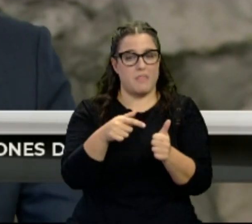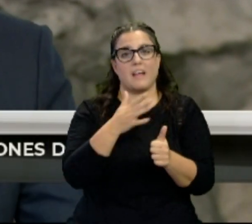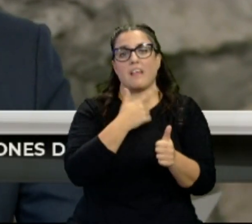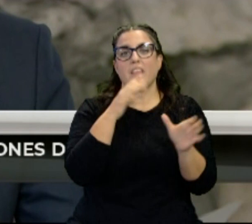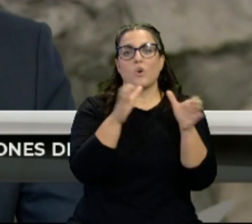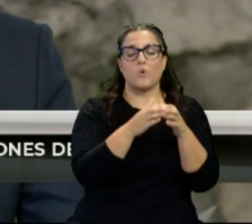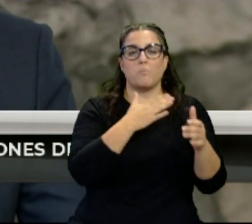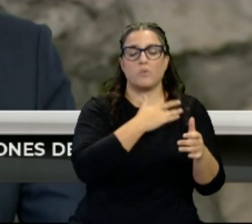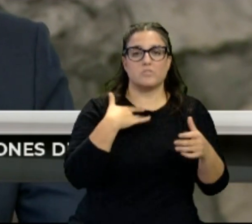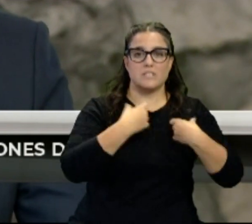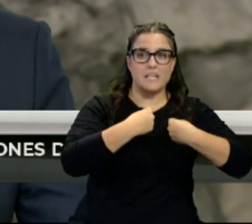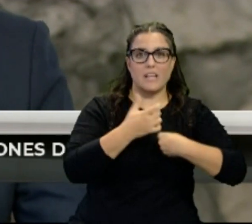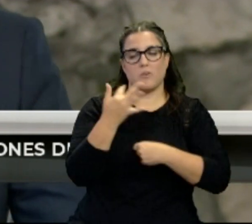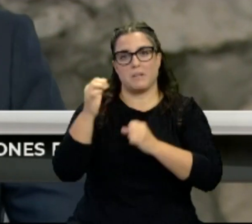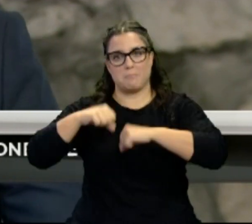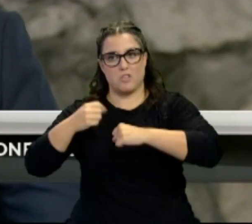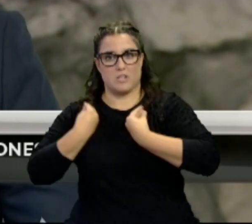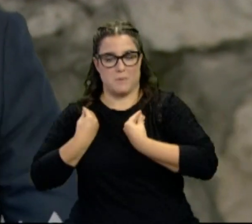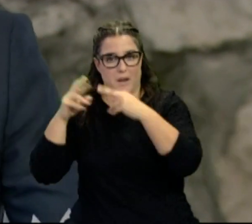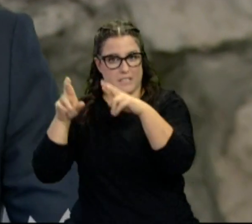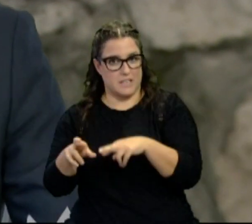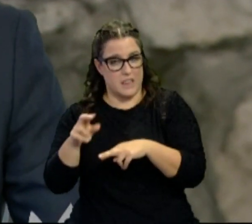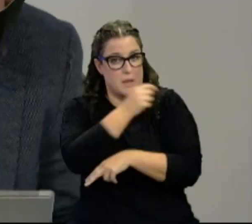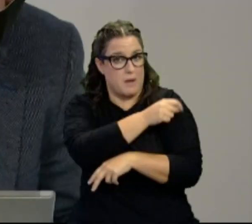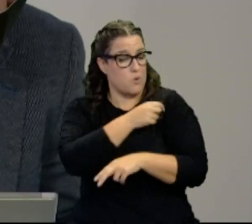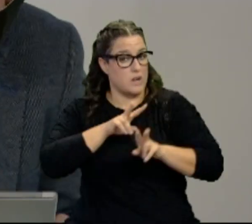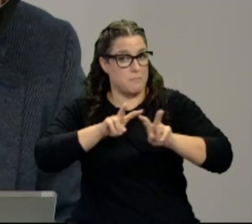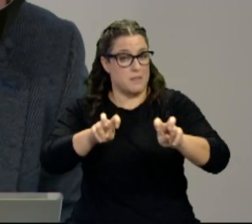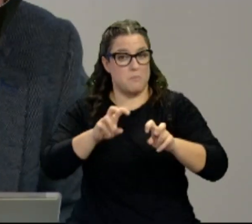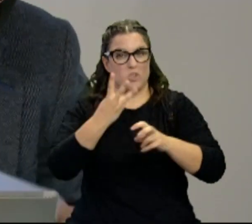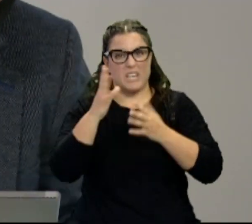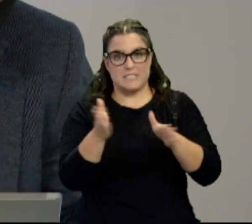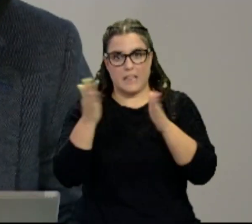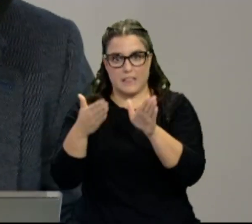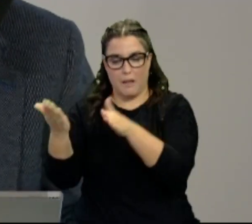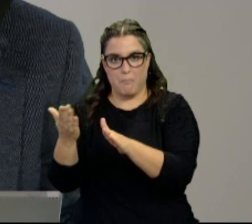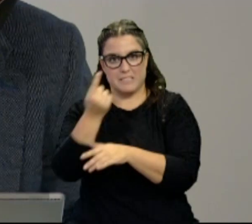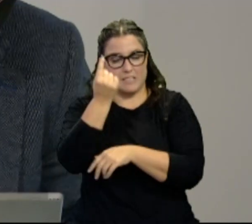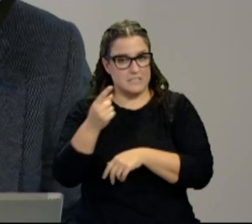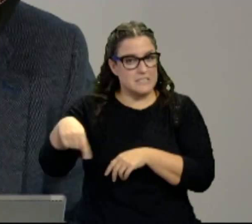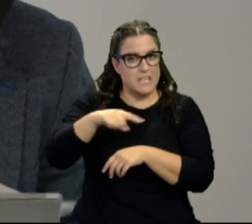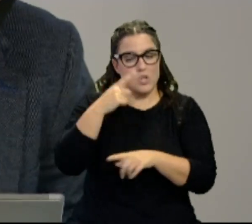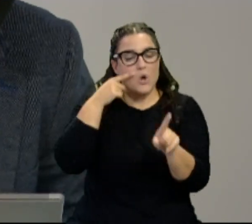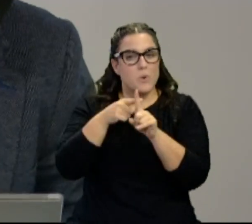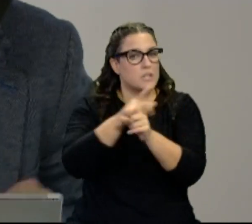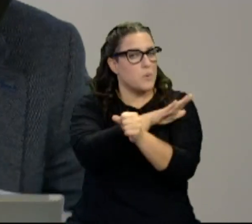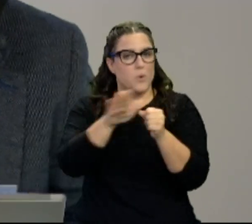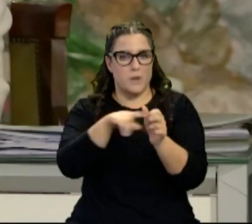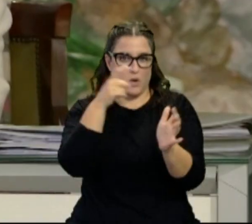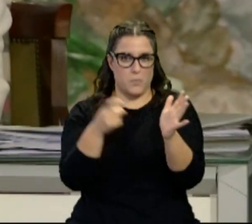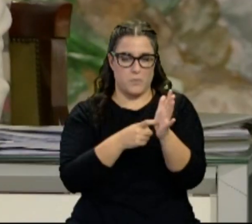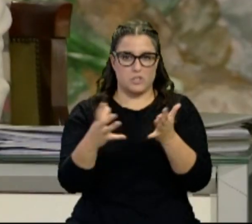mayores que viven en residencias. Serán vacunados en las primeras 3 etapas que se han diseñado para cubrir a todos los grupos